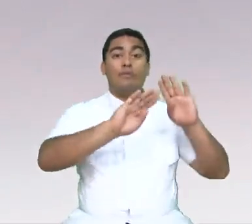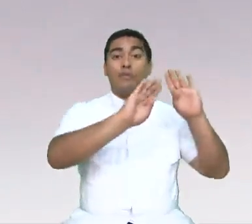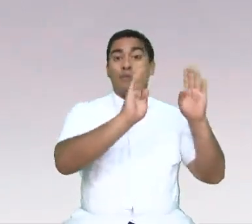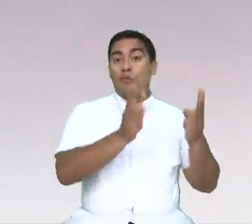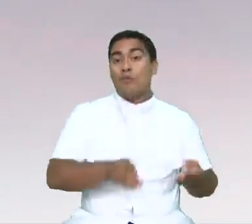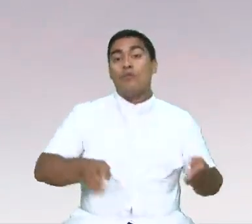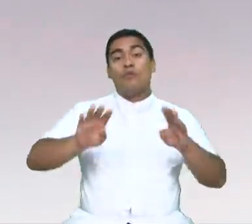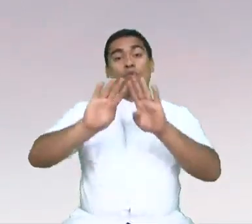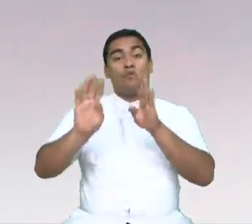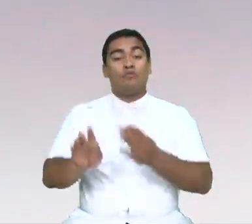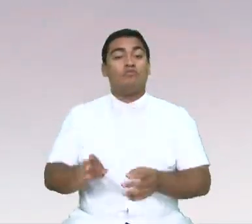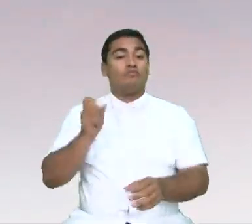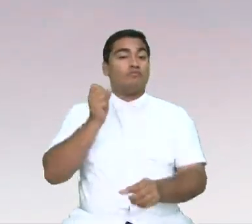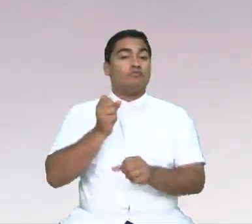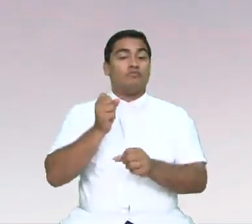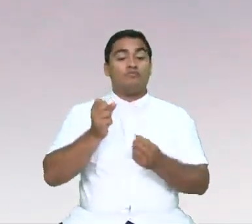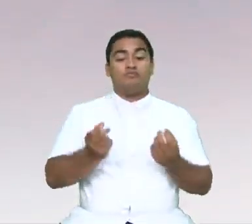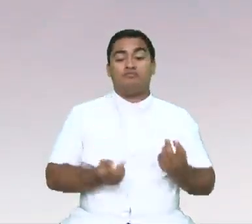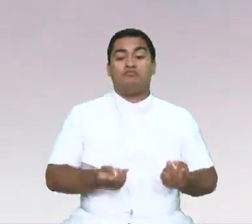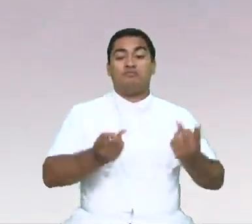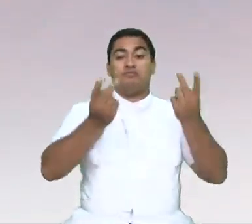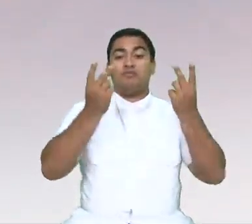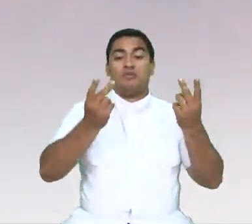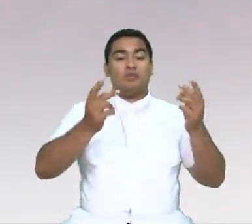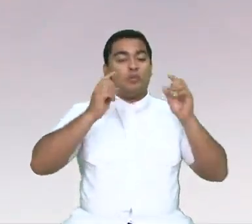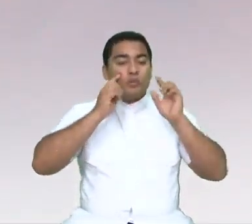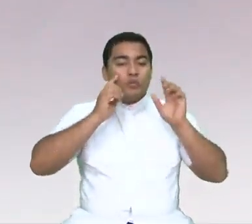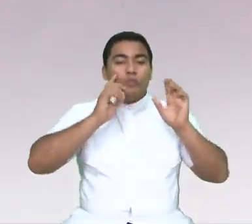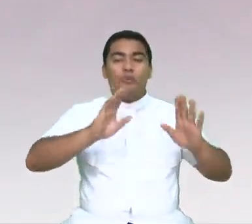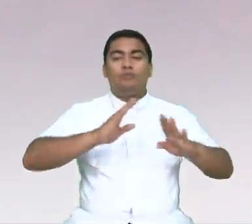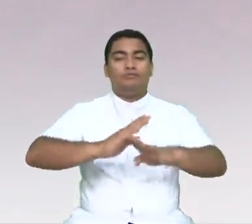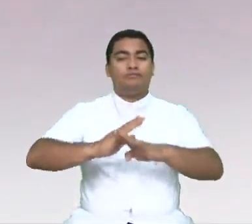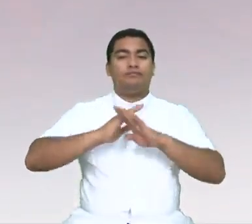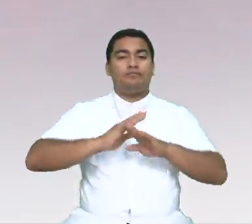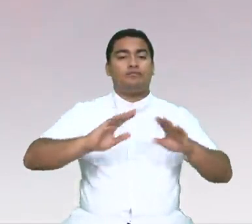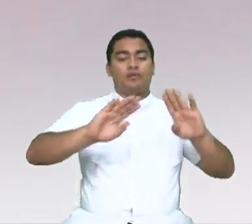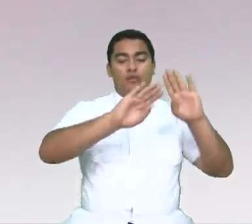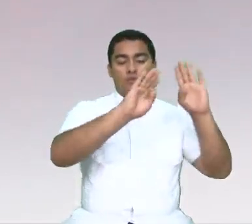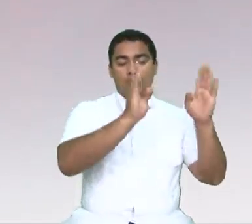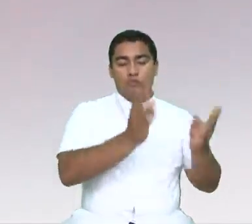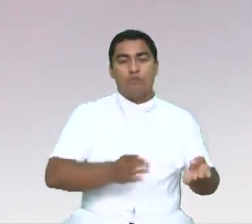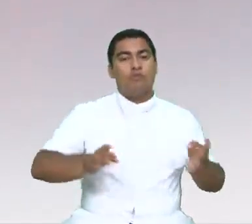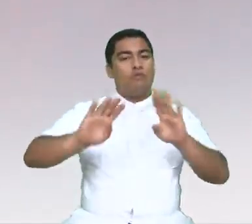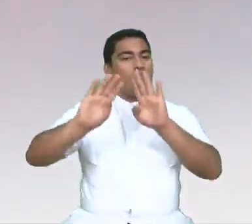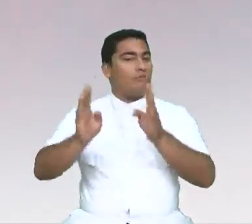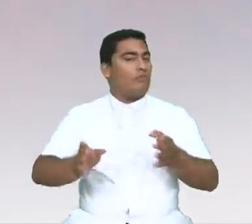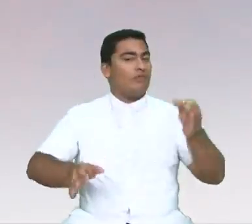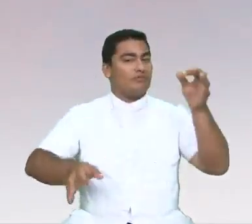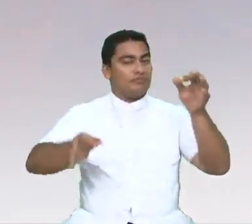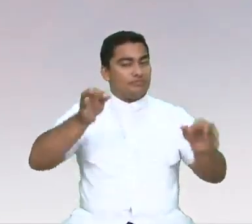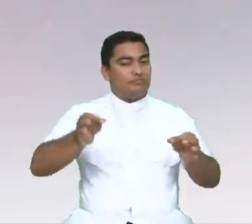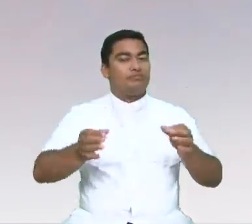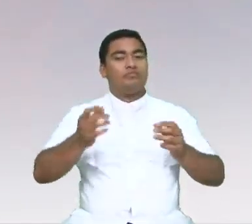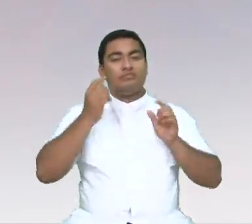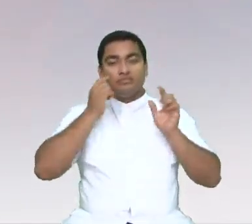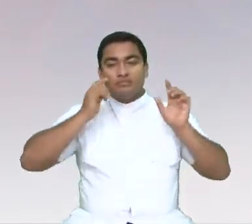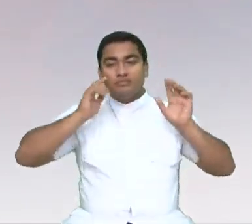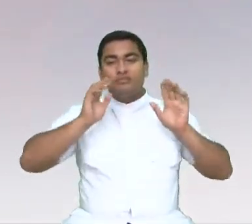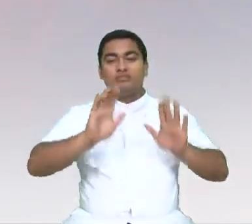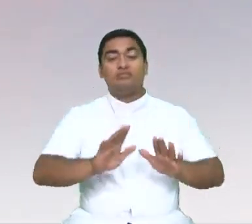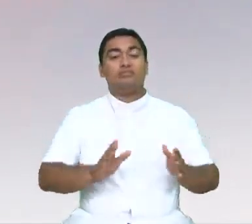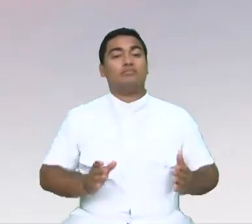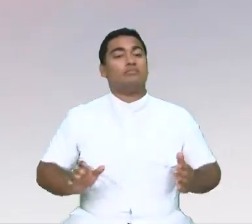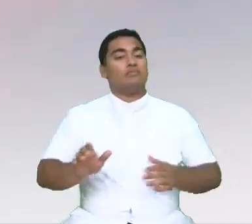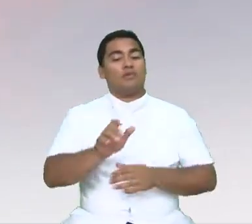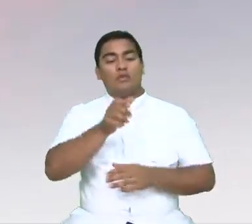mujeres vivir con seguridad. A nosotras las mujeres, seguridad jurídica. Y ese es otro